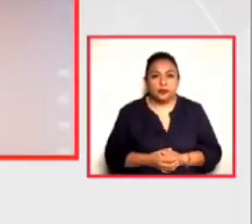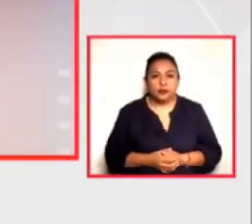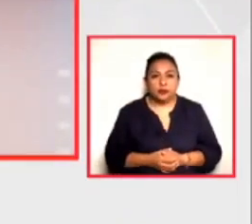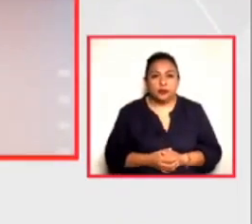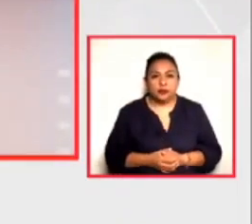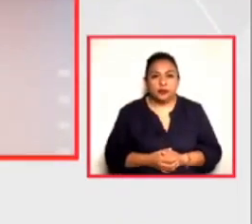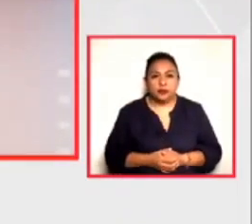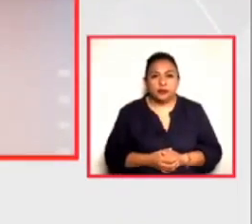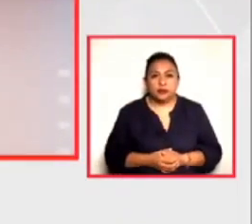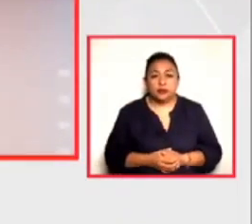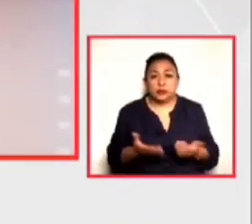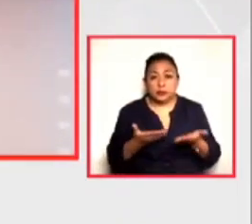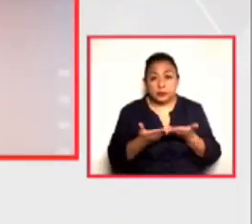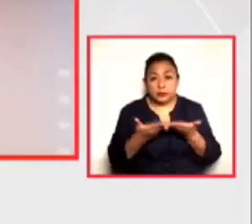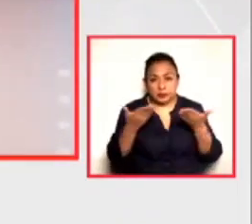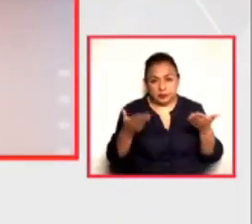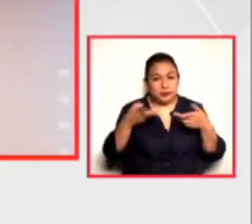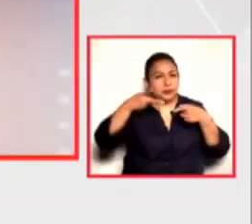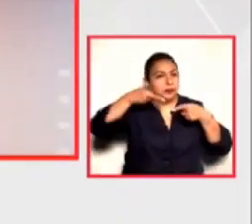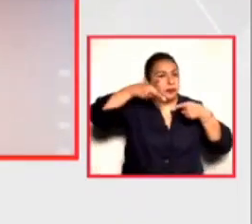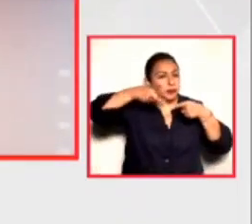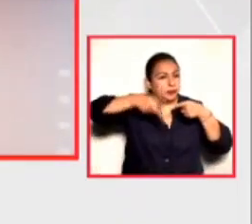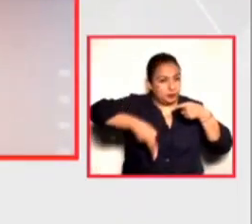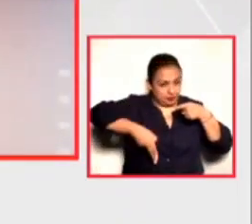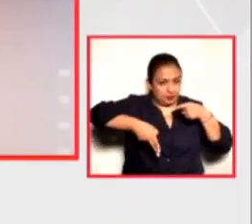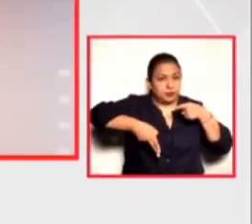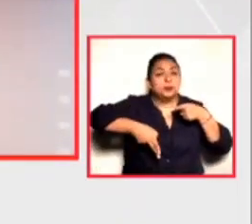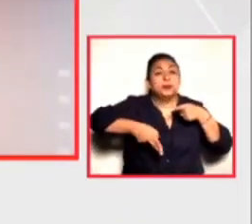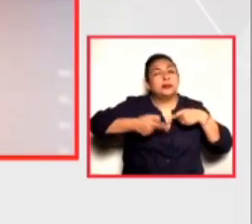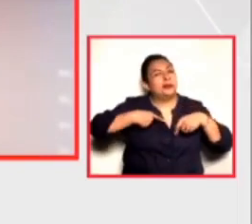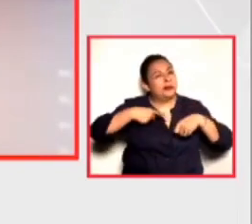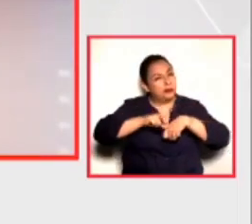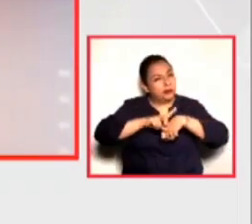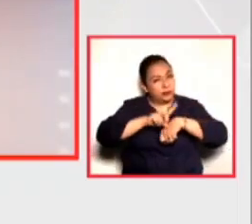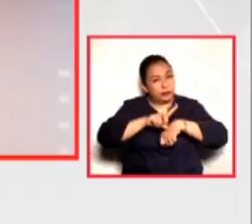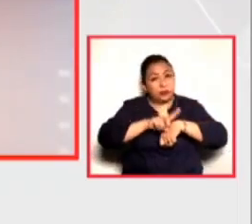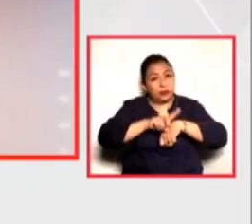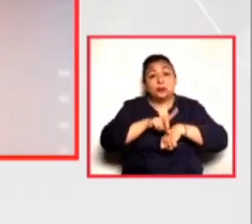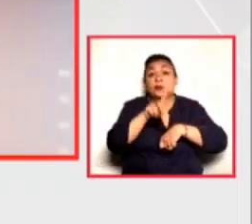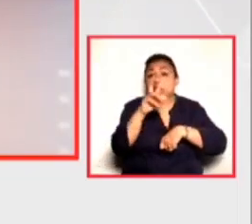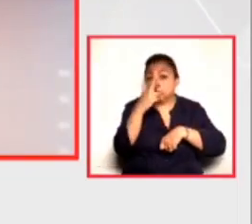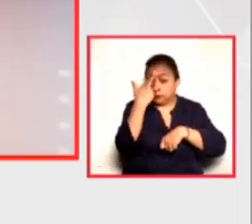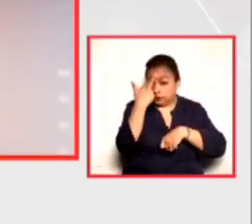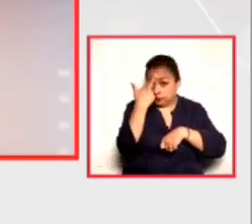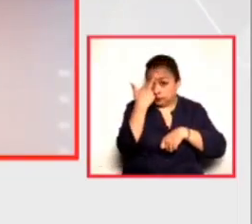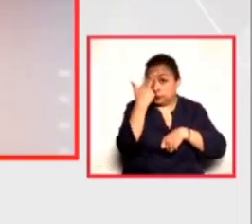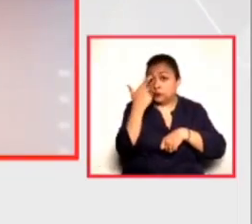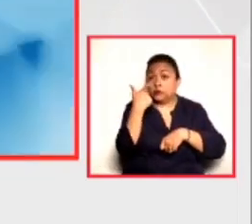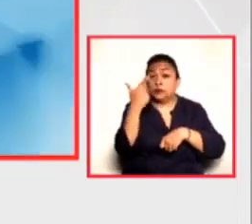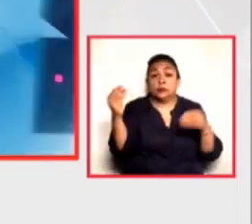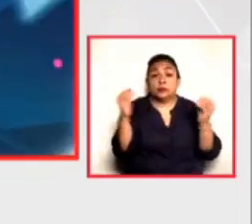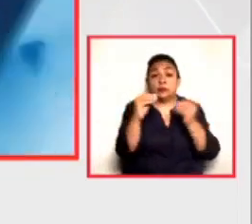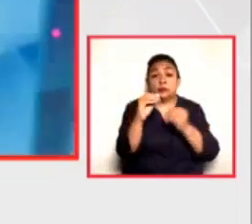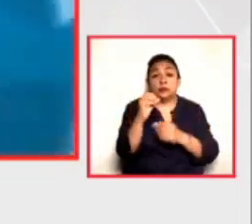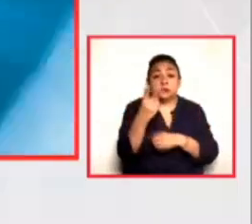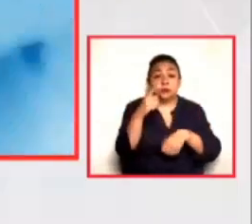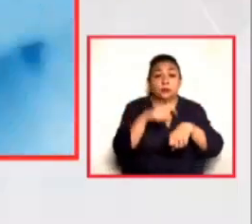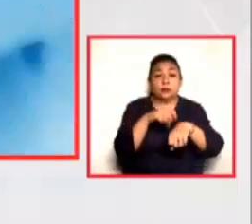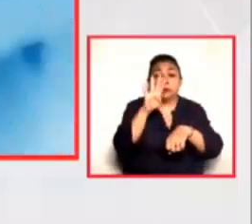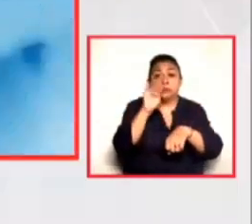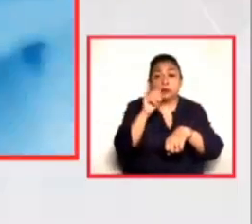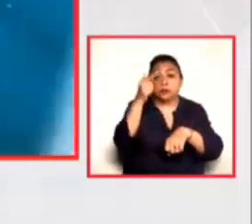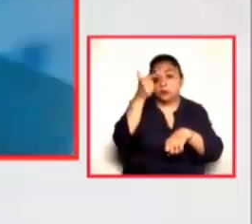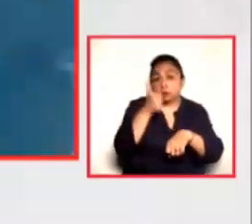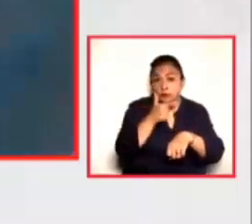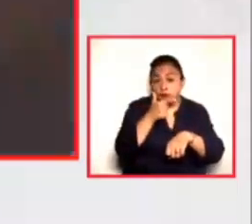Es momento de hacer una pausa y como todos los días, en 3 semanas les recordamos, no se pierdan Debate 22 a las 9:00 p.m. Esta